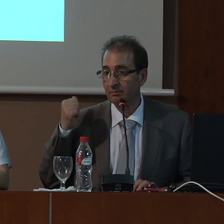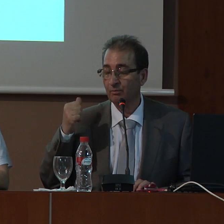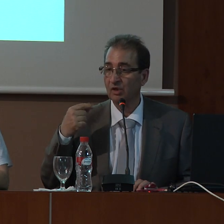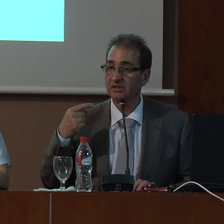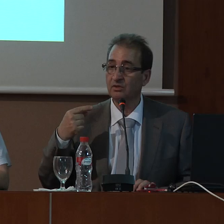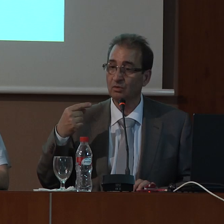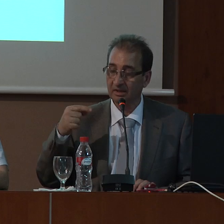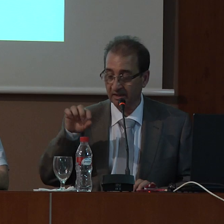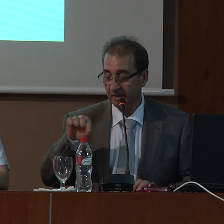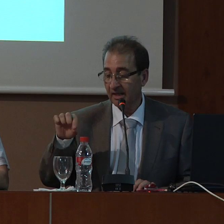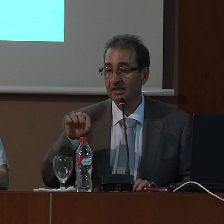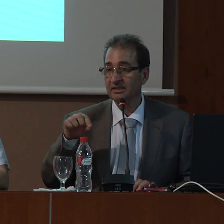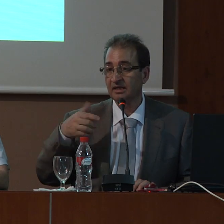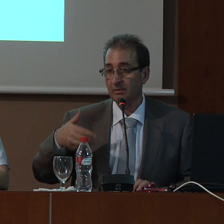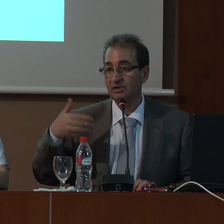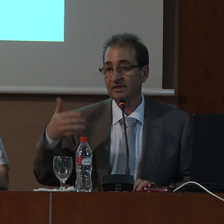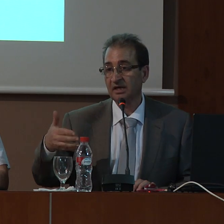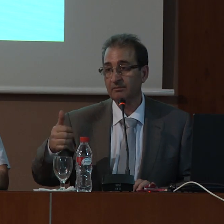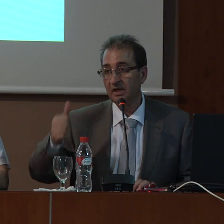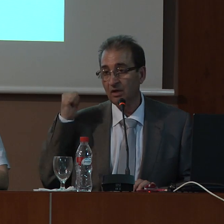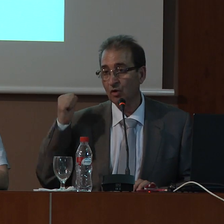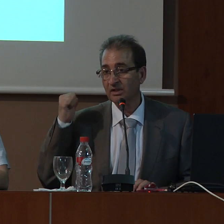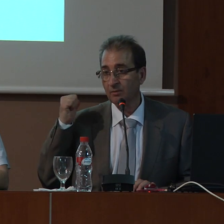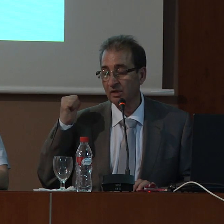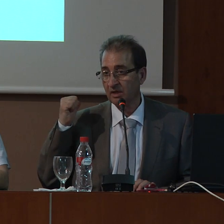fase REM, porque si durante la siesta llegamos a fase